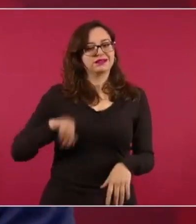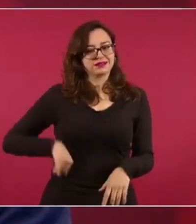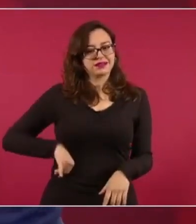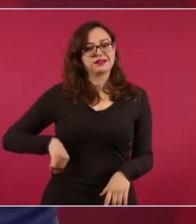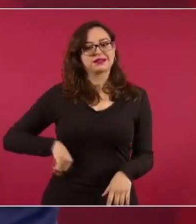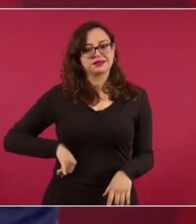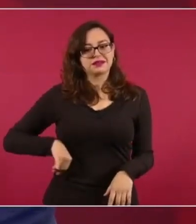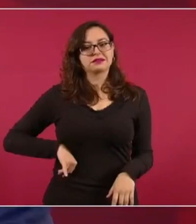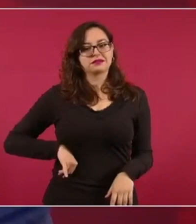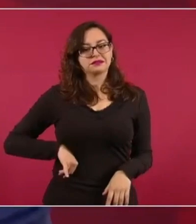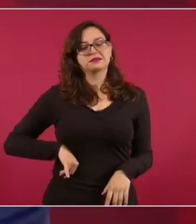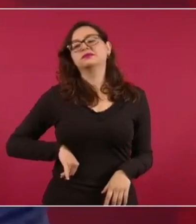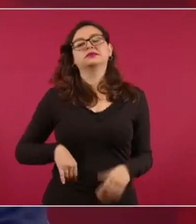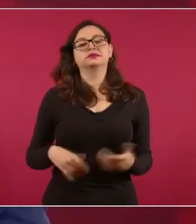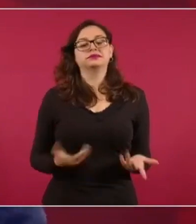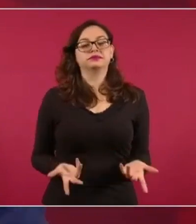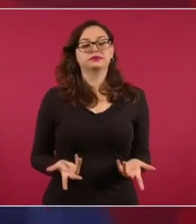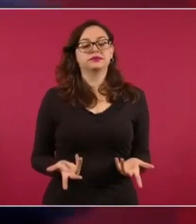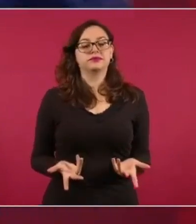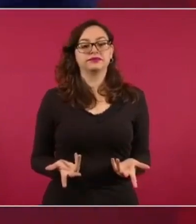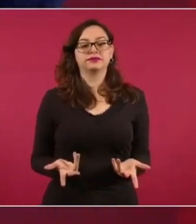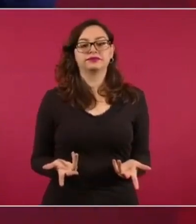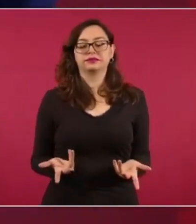de tener 5 abajo.